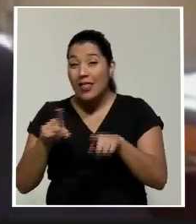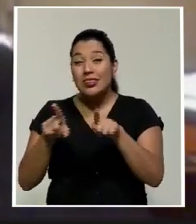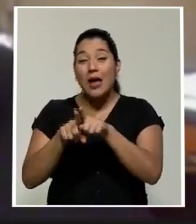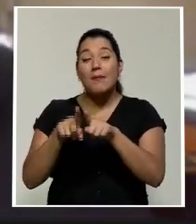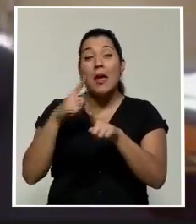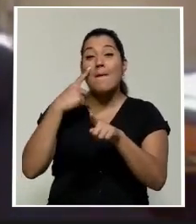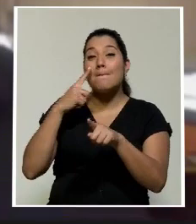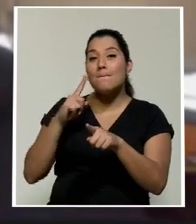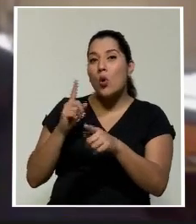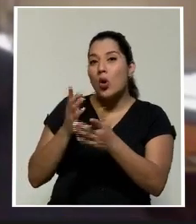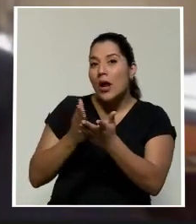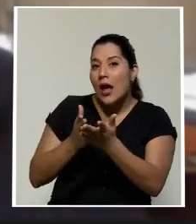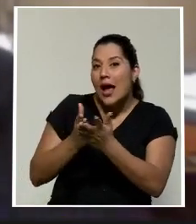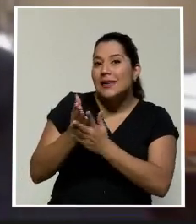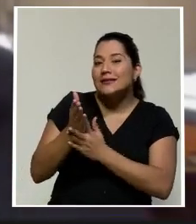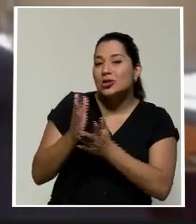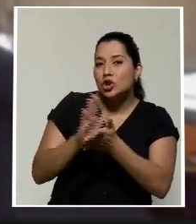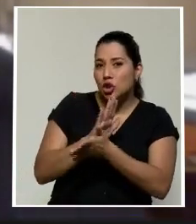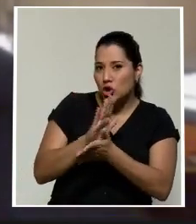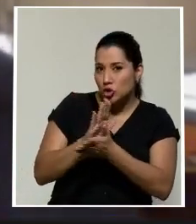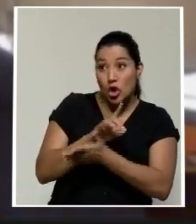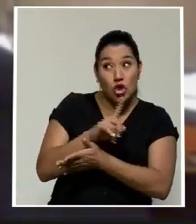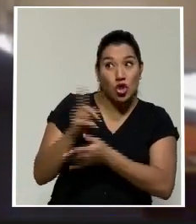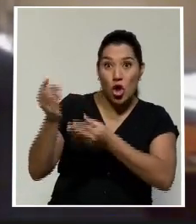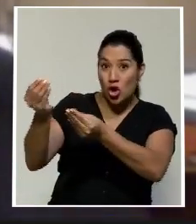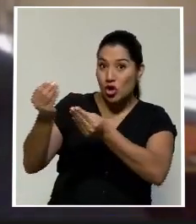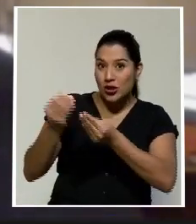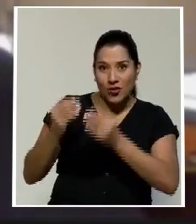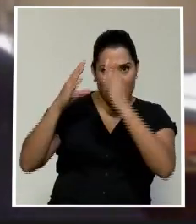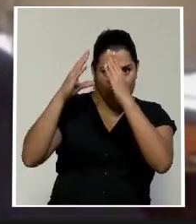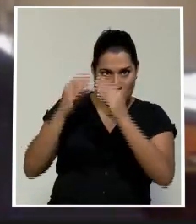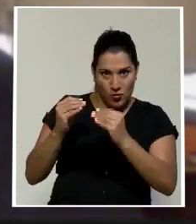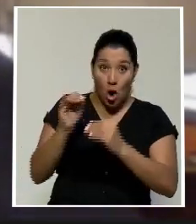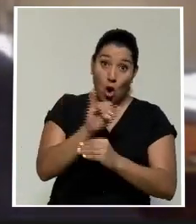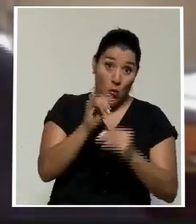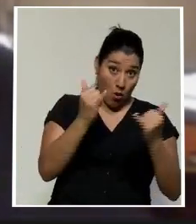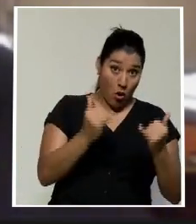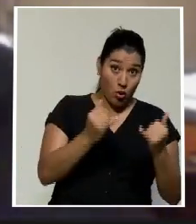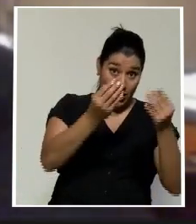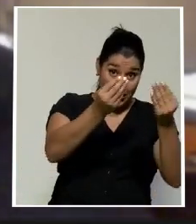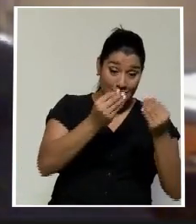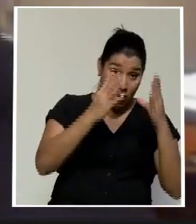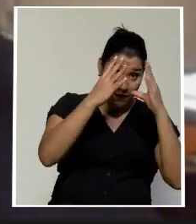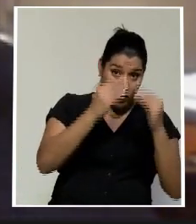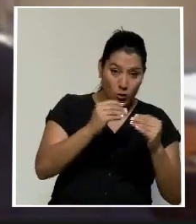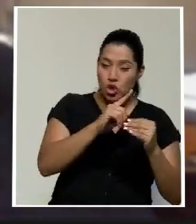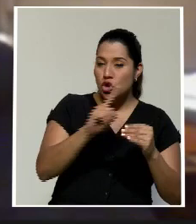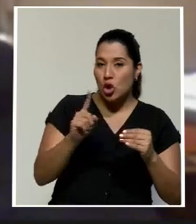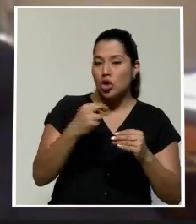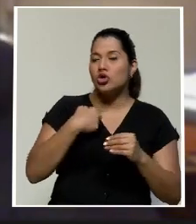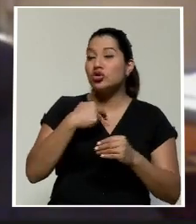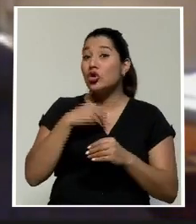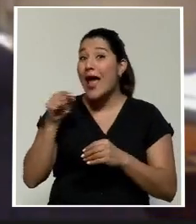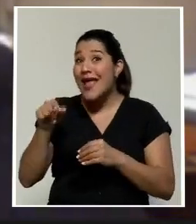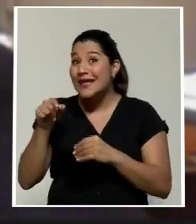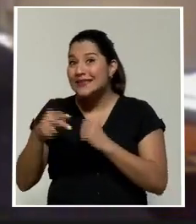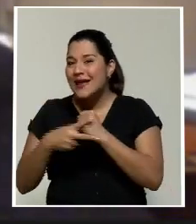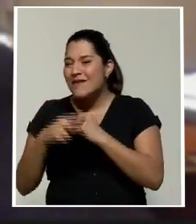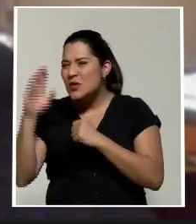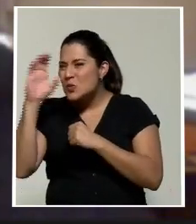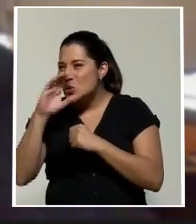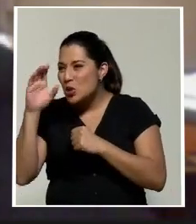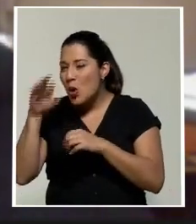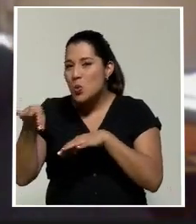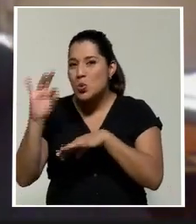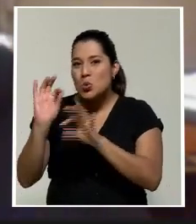estos no nos los filtraron, sino que nosotros los encontramos, los buscamos y los encontramos, cómo organizaban las